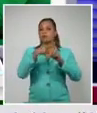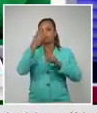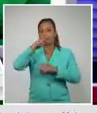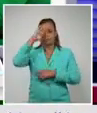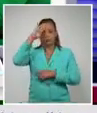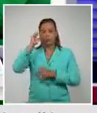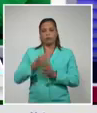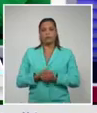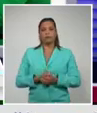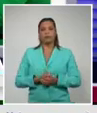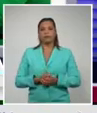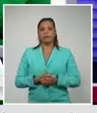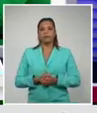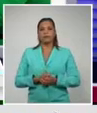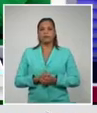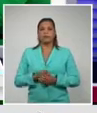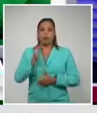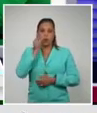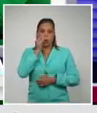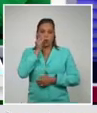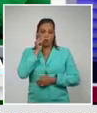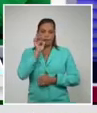han sido del sexo masculino.